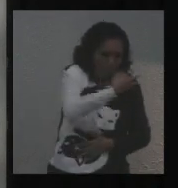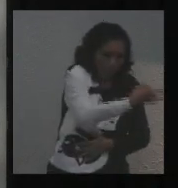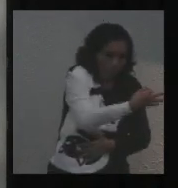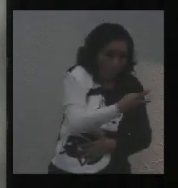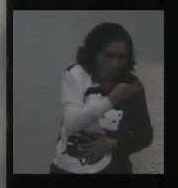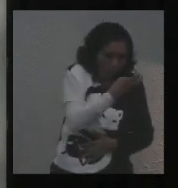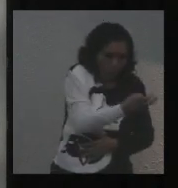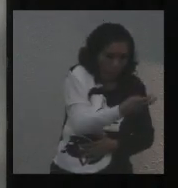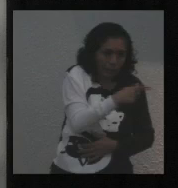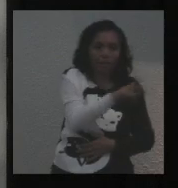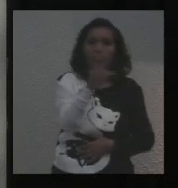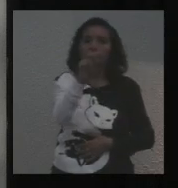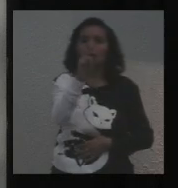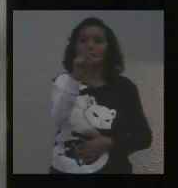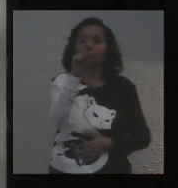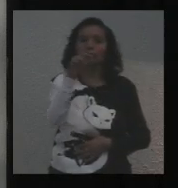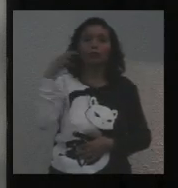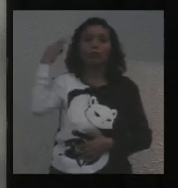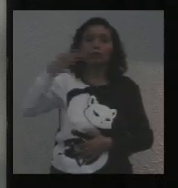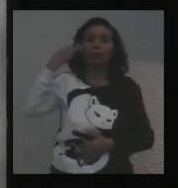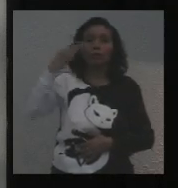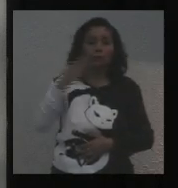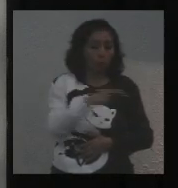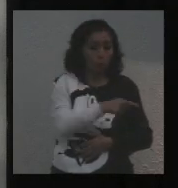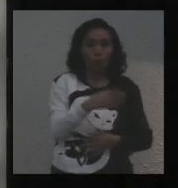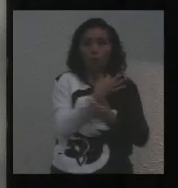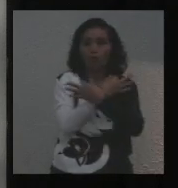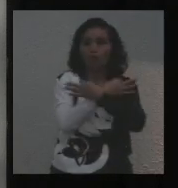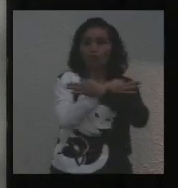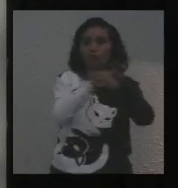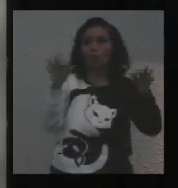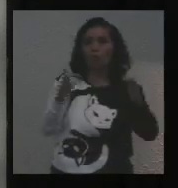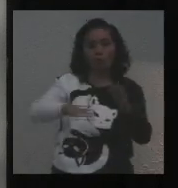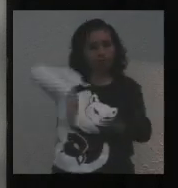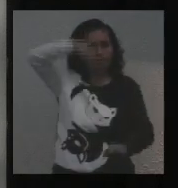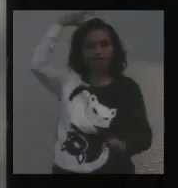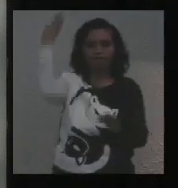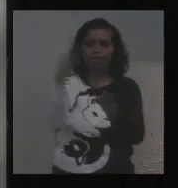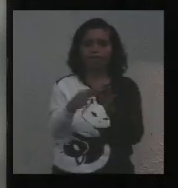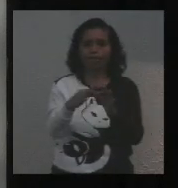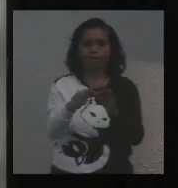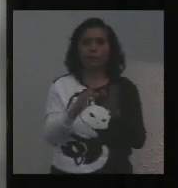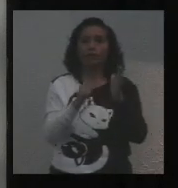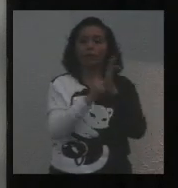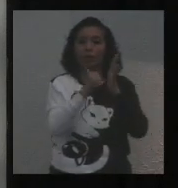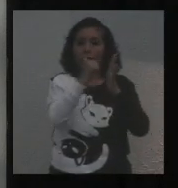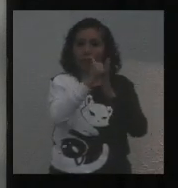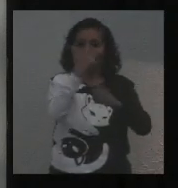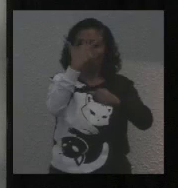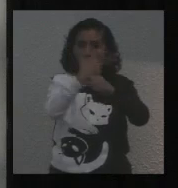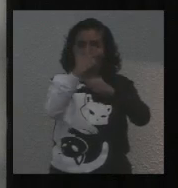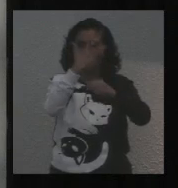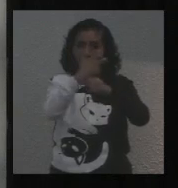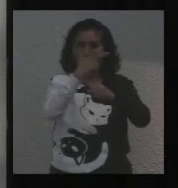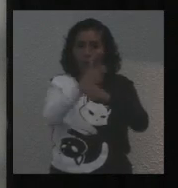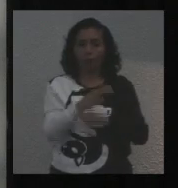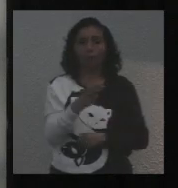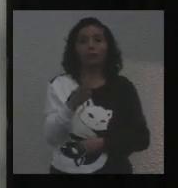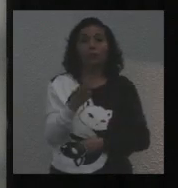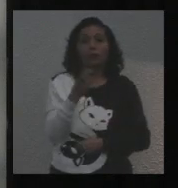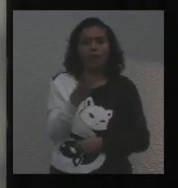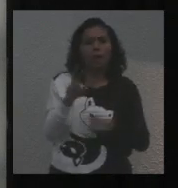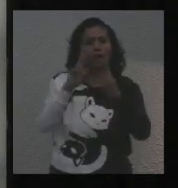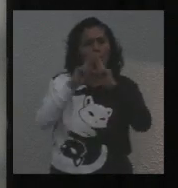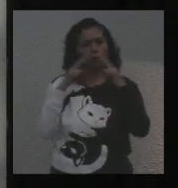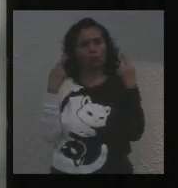a más tardar el 31 de marzo promulgará la declaratoria respectiva. Artículo octavo. Es en